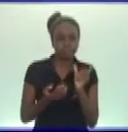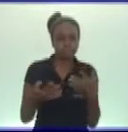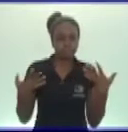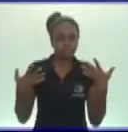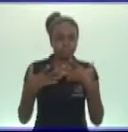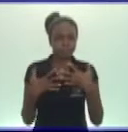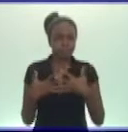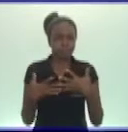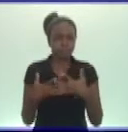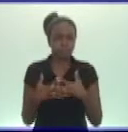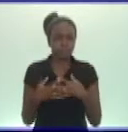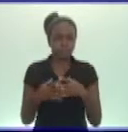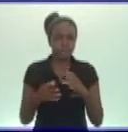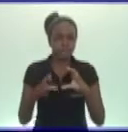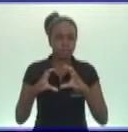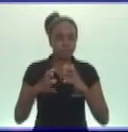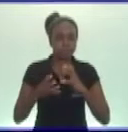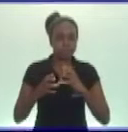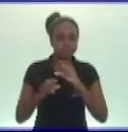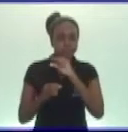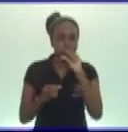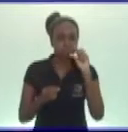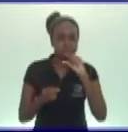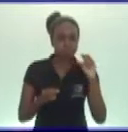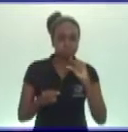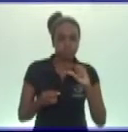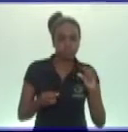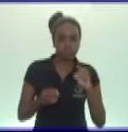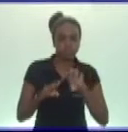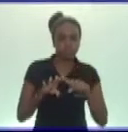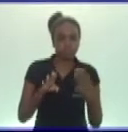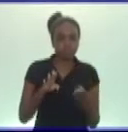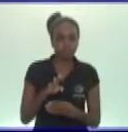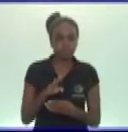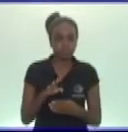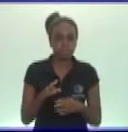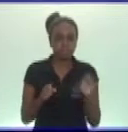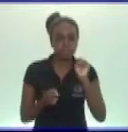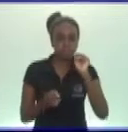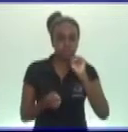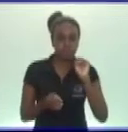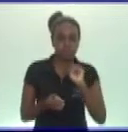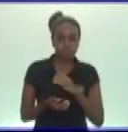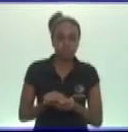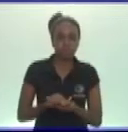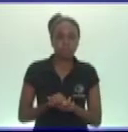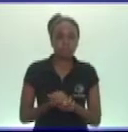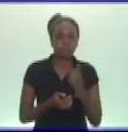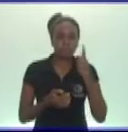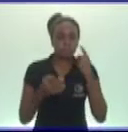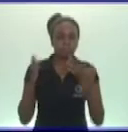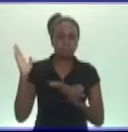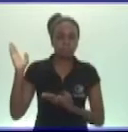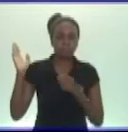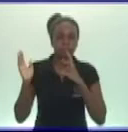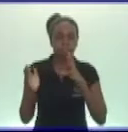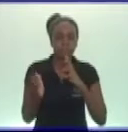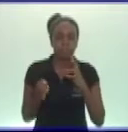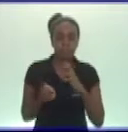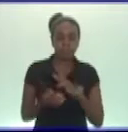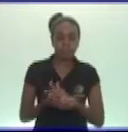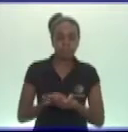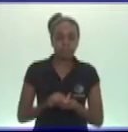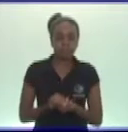B, forman oraciones compuestas por subordinación sustantiva. Vamos a ver entonces cuáles